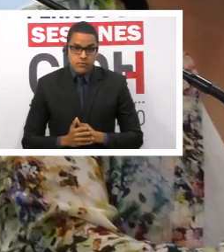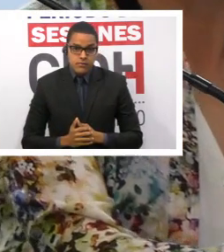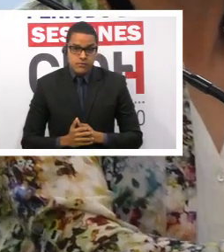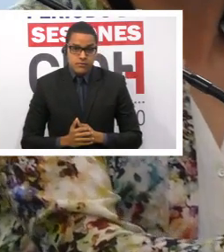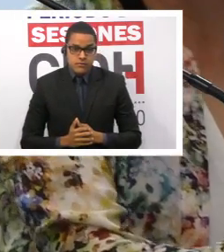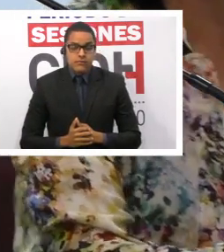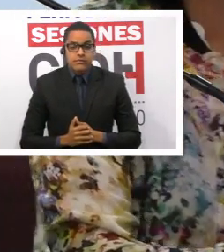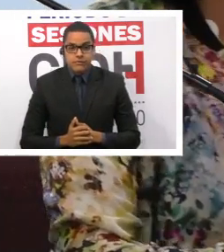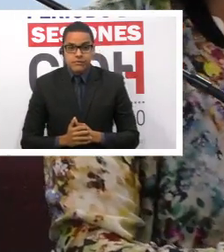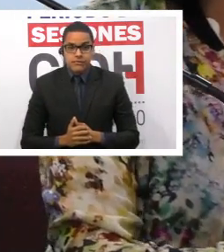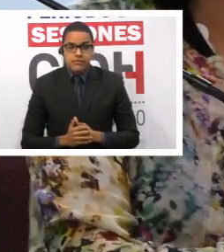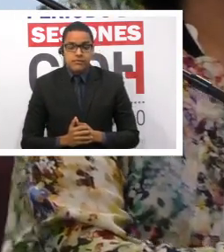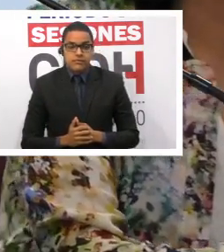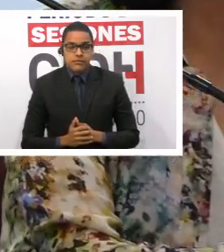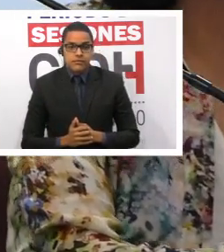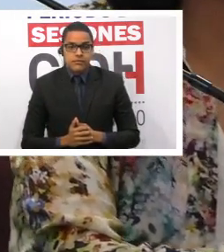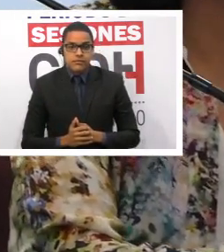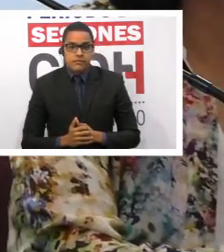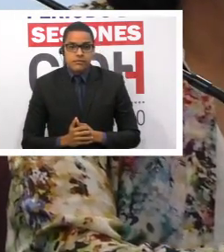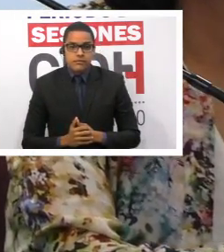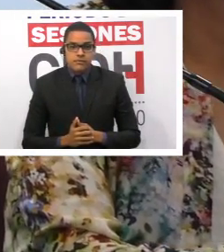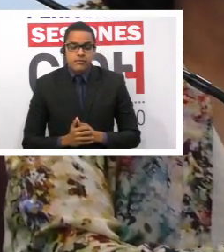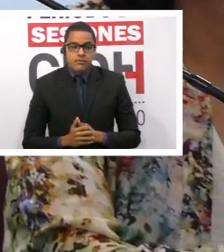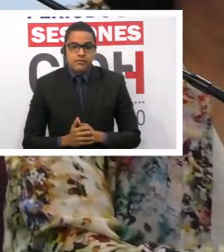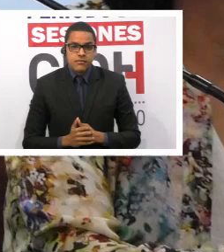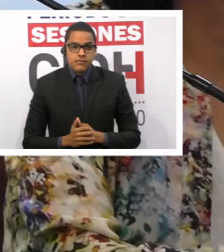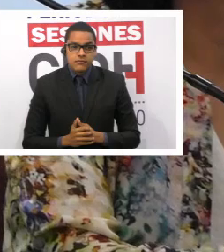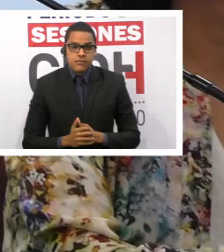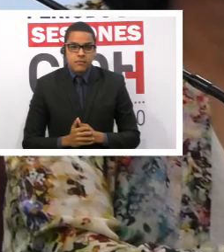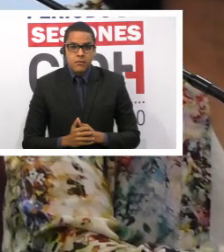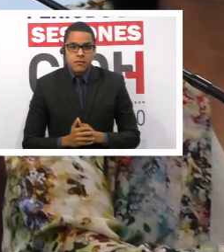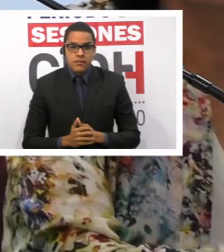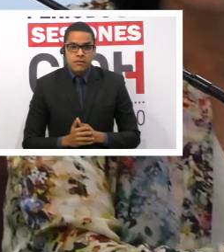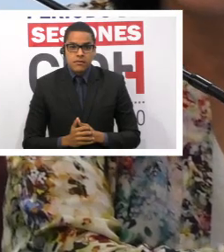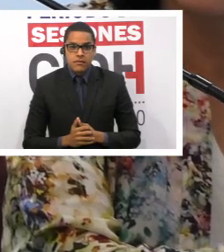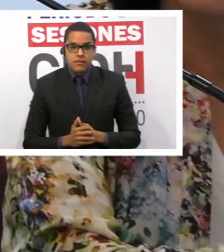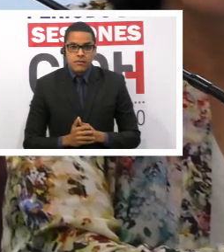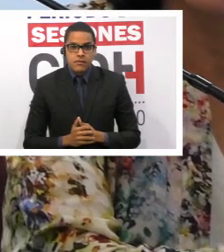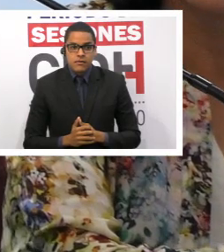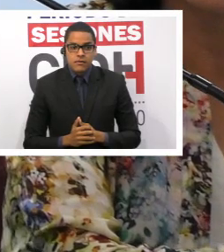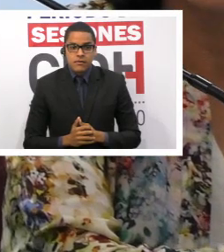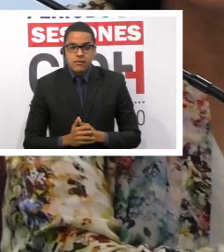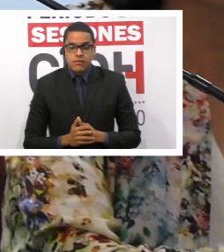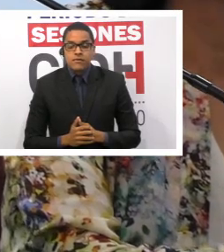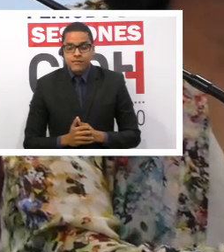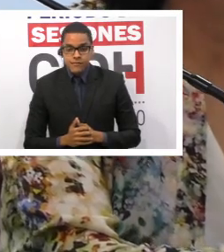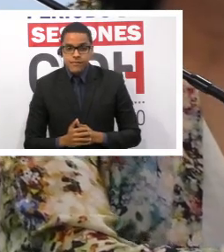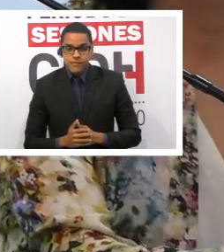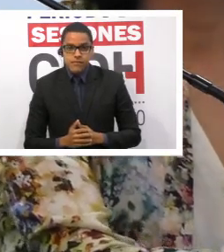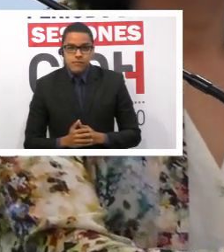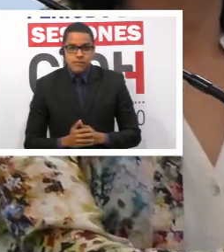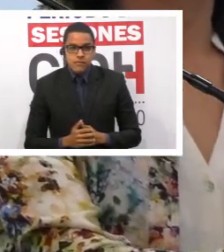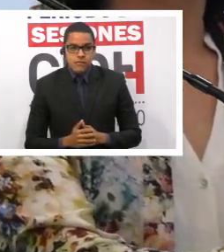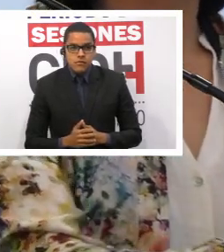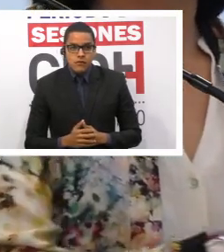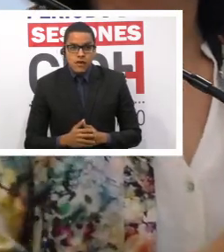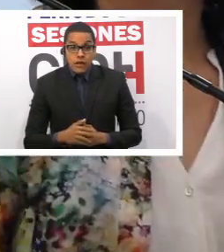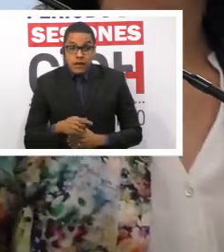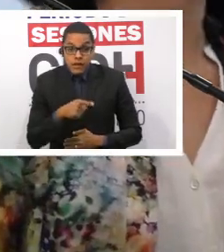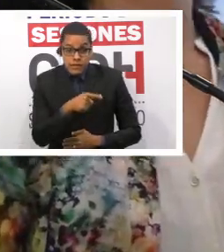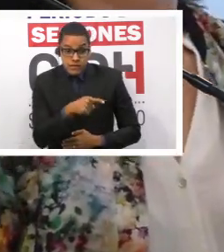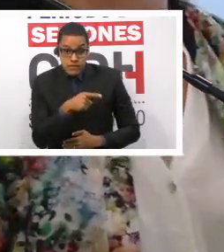fiscal por un lado hay una extensa experiencia de nuestras cortes sobre la política tributaria